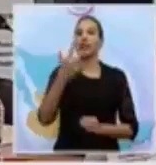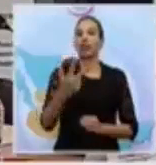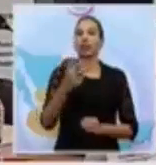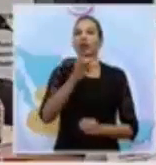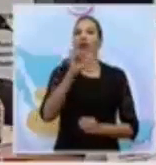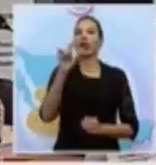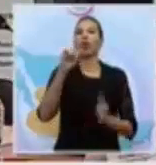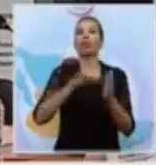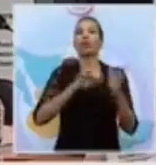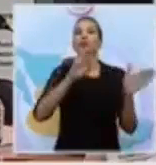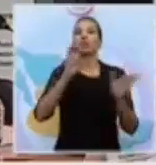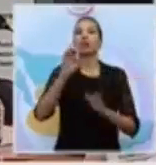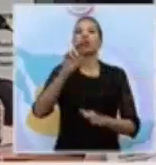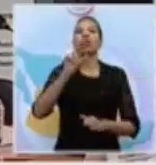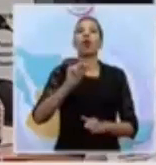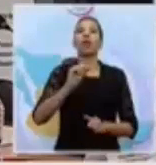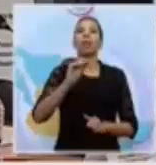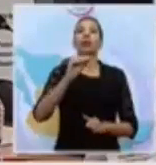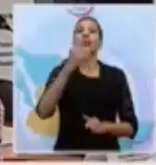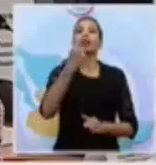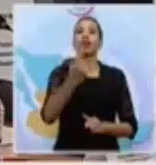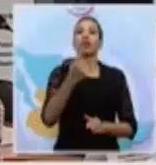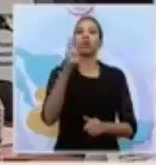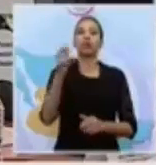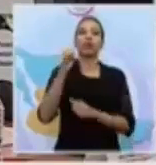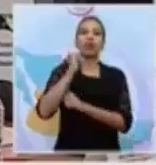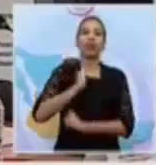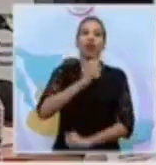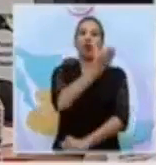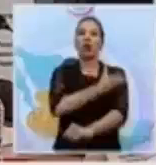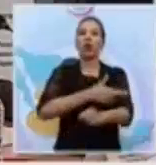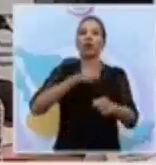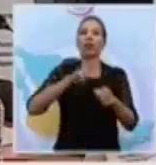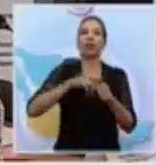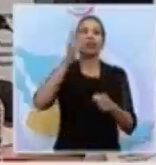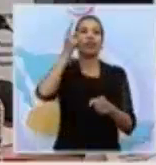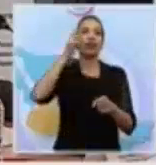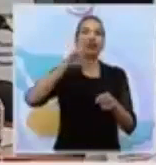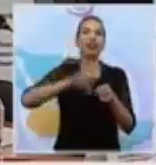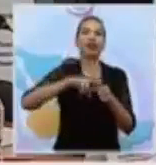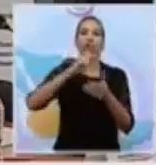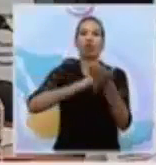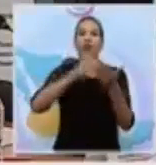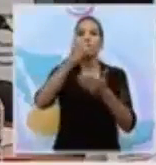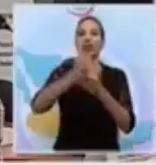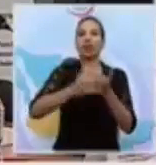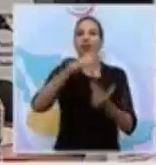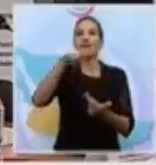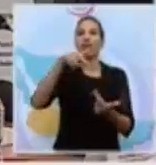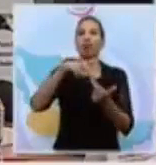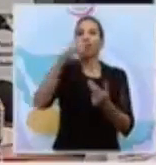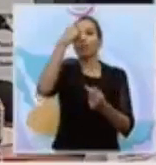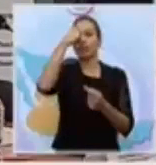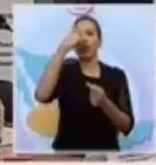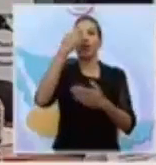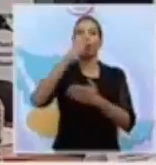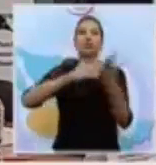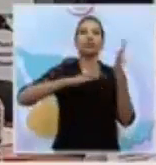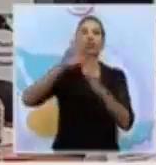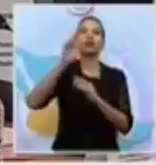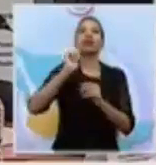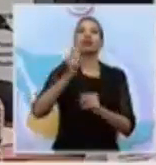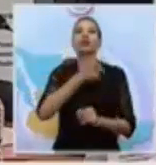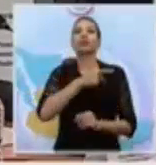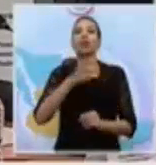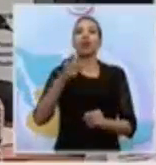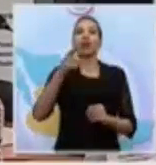y 1991 fue coordinador técnico, director del Proyecto Regional para la Superación de la Pobreza